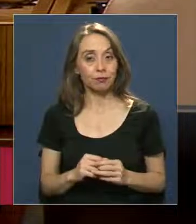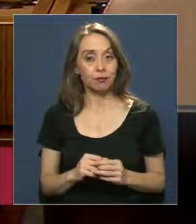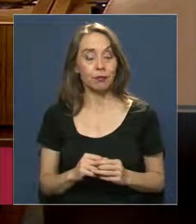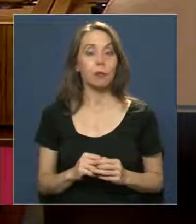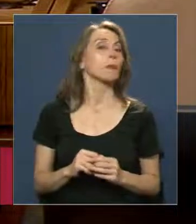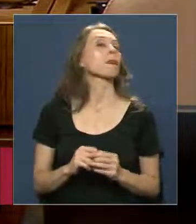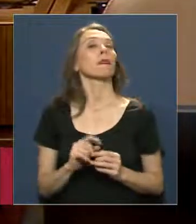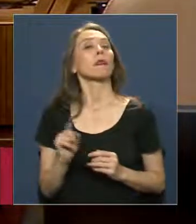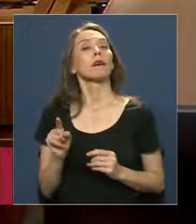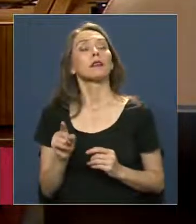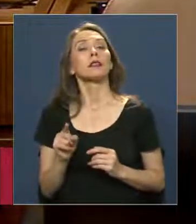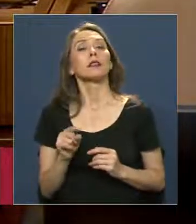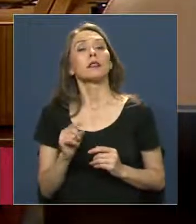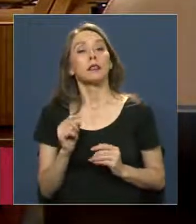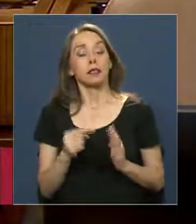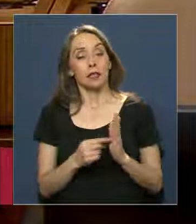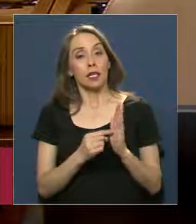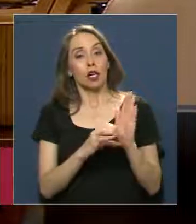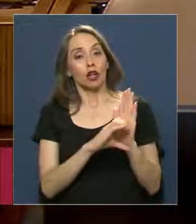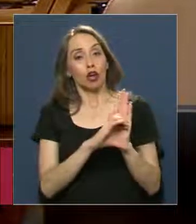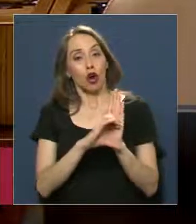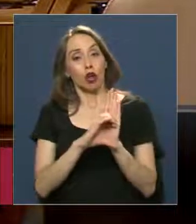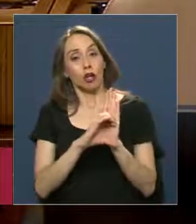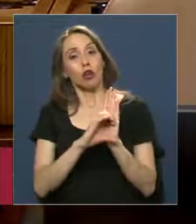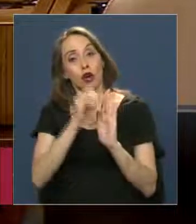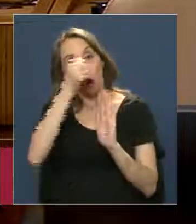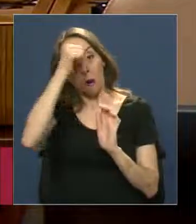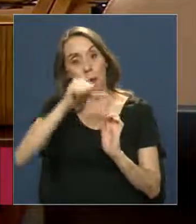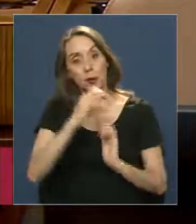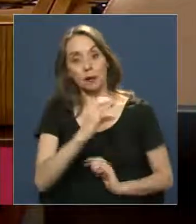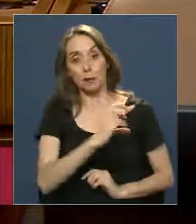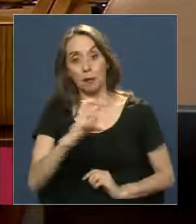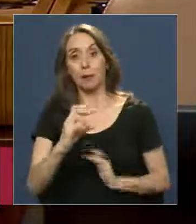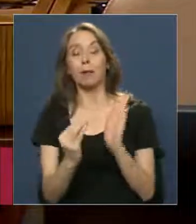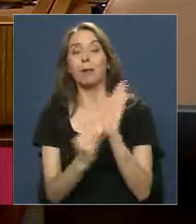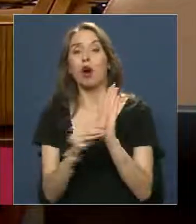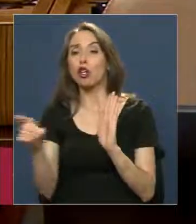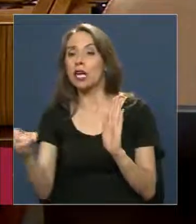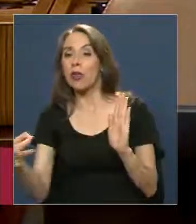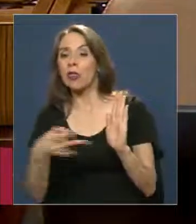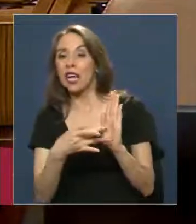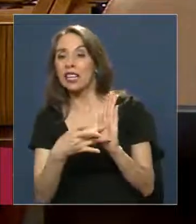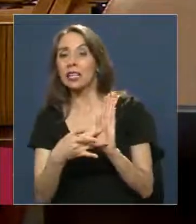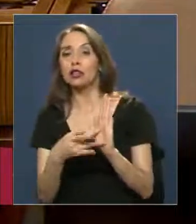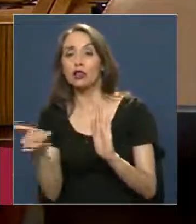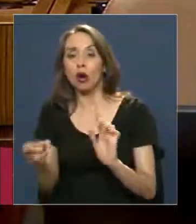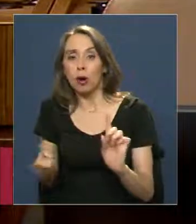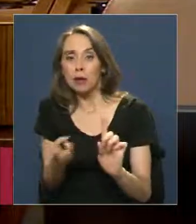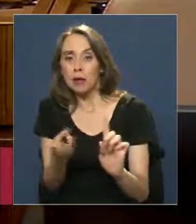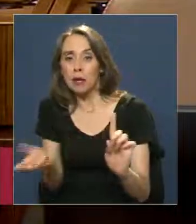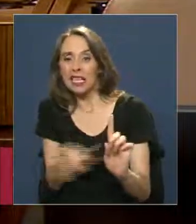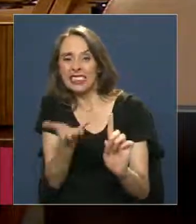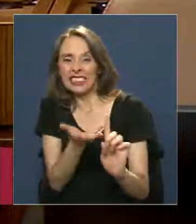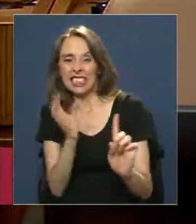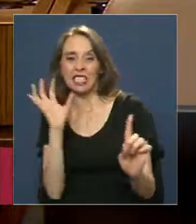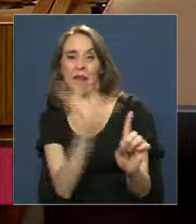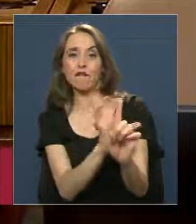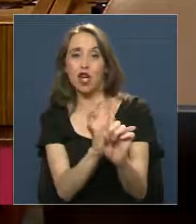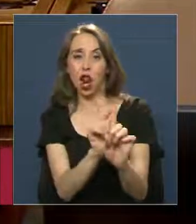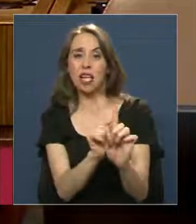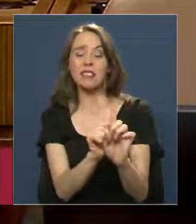Sobre la tipificación del delito de incitación a la violencia, cabe señalar de que se trata de un delito que establece penas que consideramos